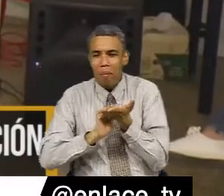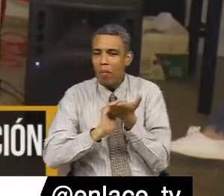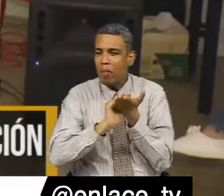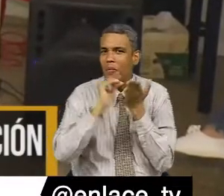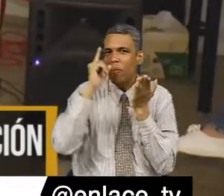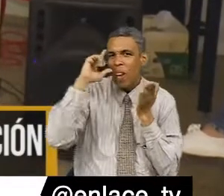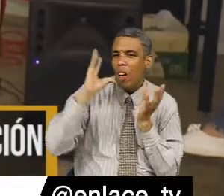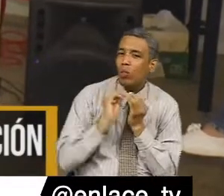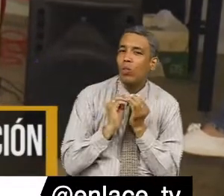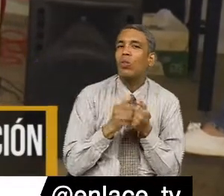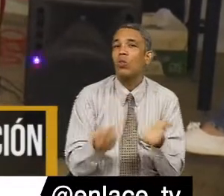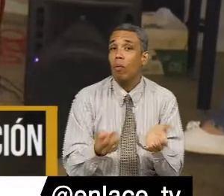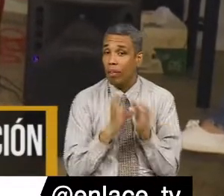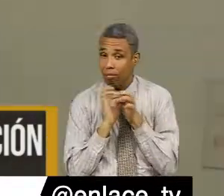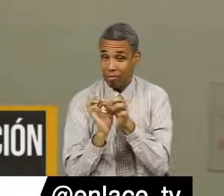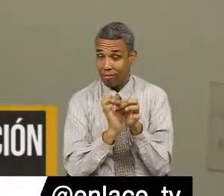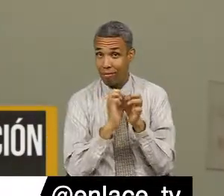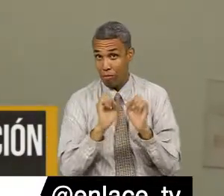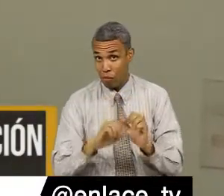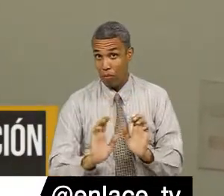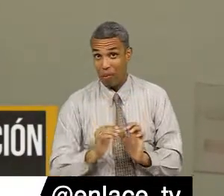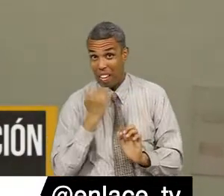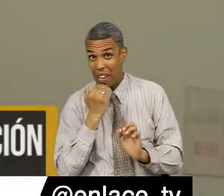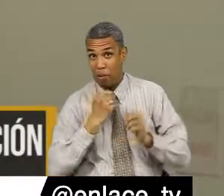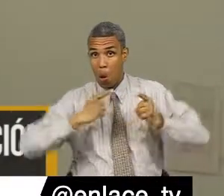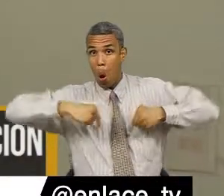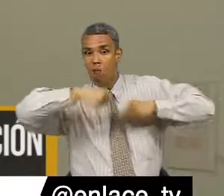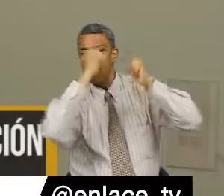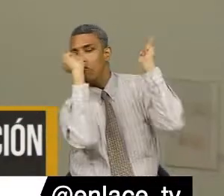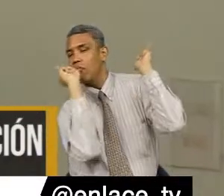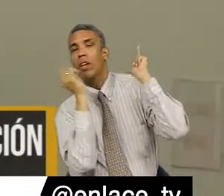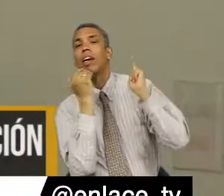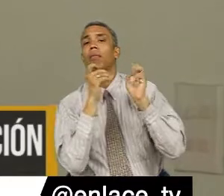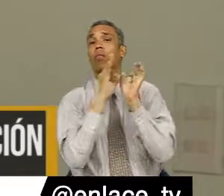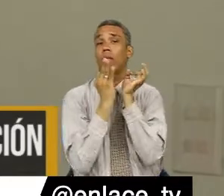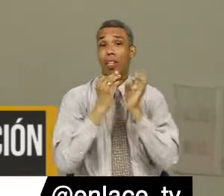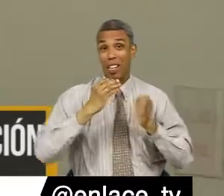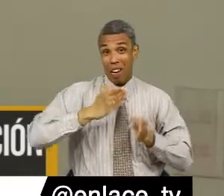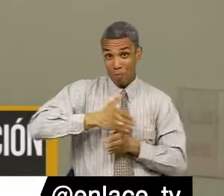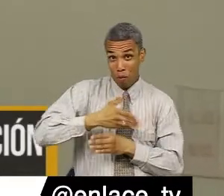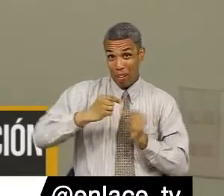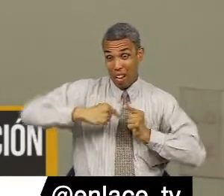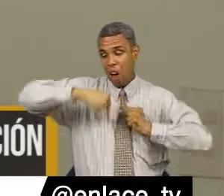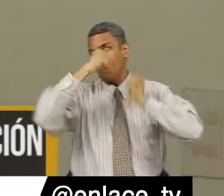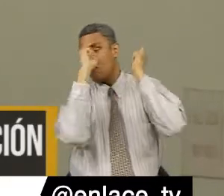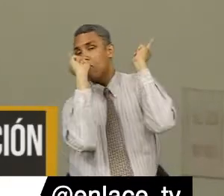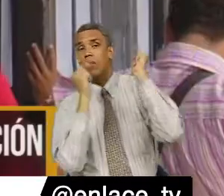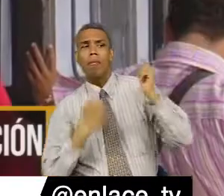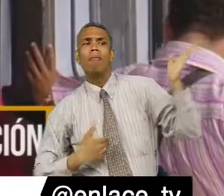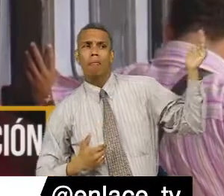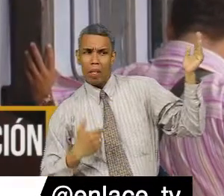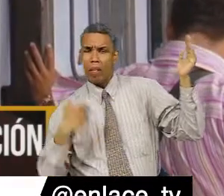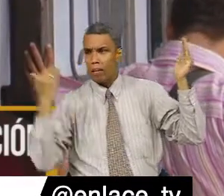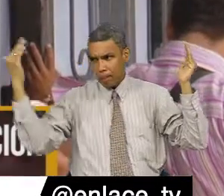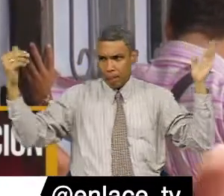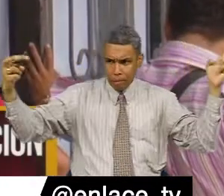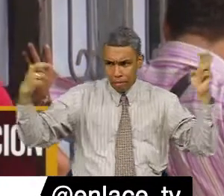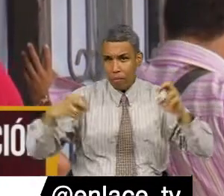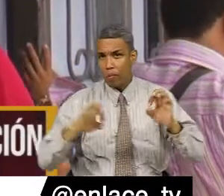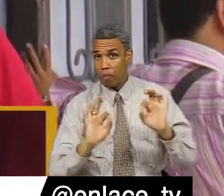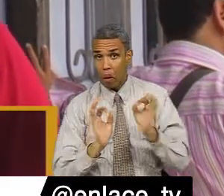donde estas personas pueden asistir, por ejemplo, si es en materia de familia, en materia de violencia intrafamiliar o de inasistencia alimentaria,